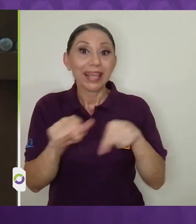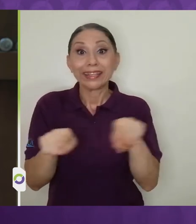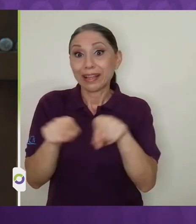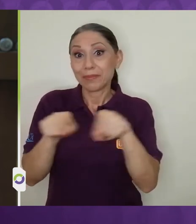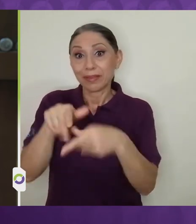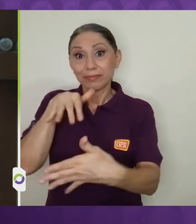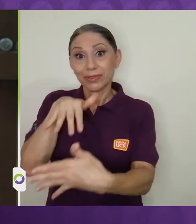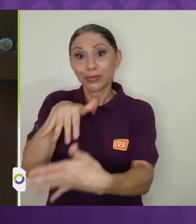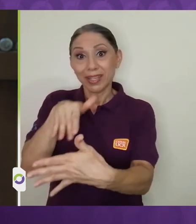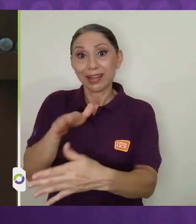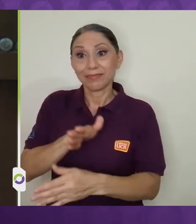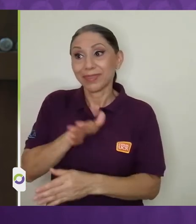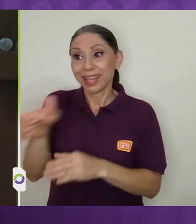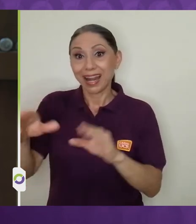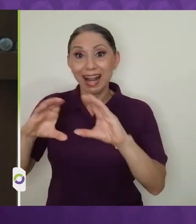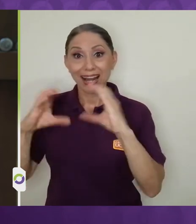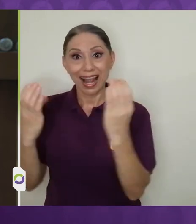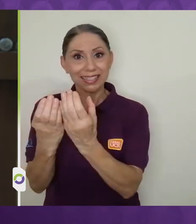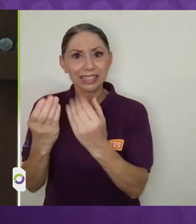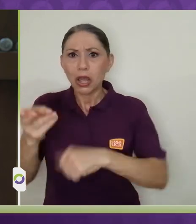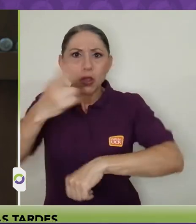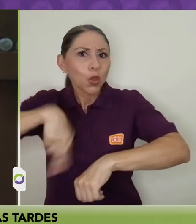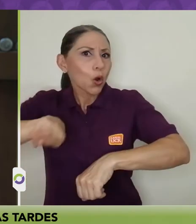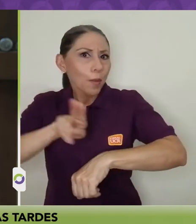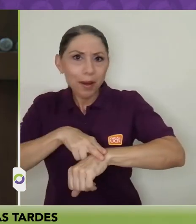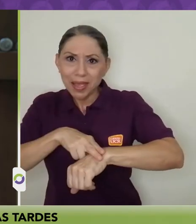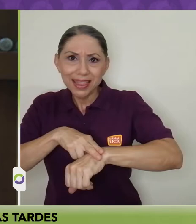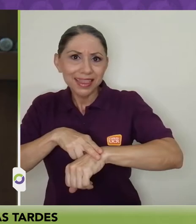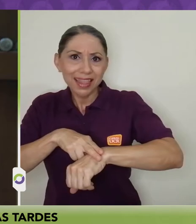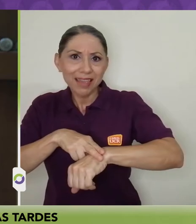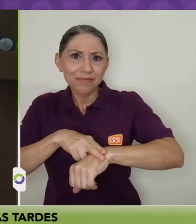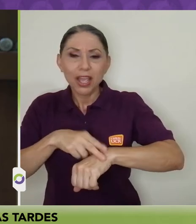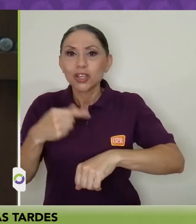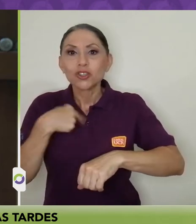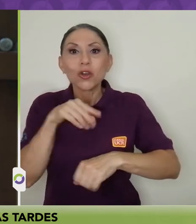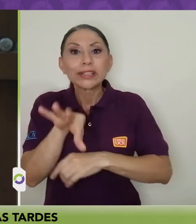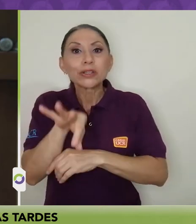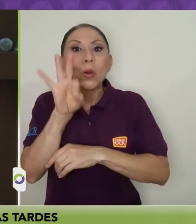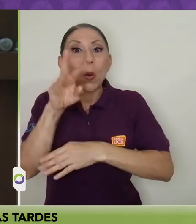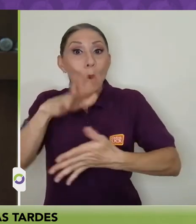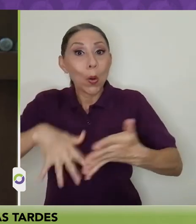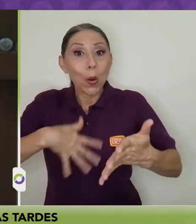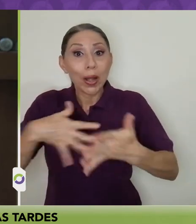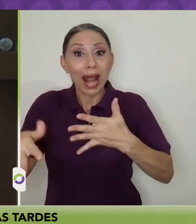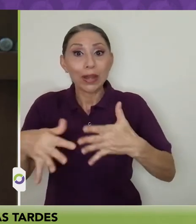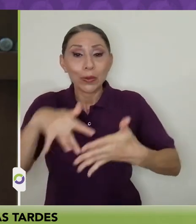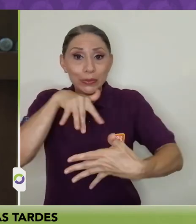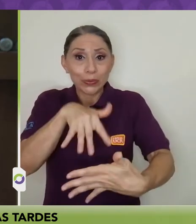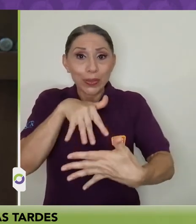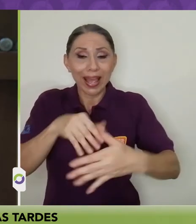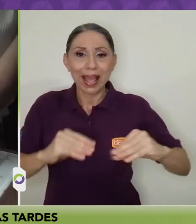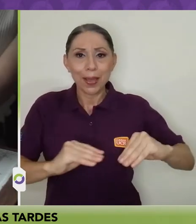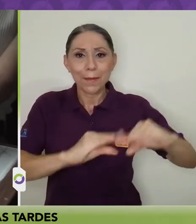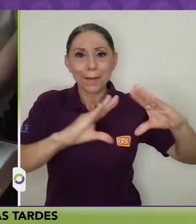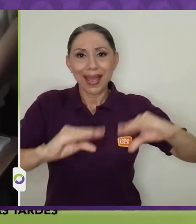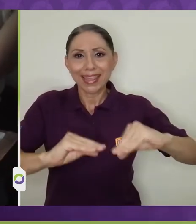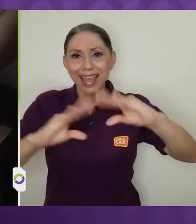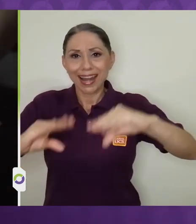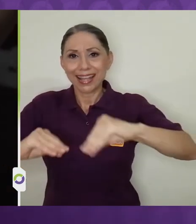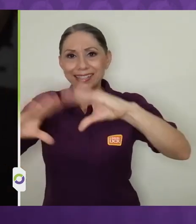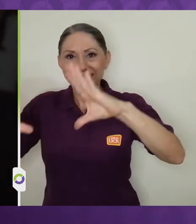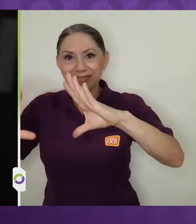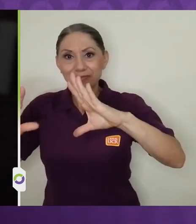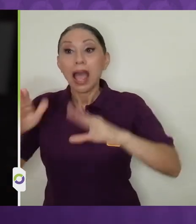ir a clases. Normalmente pongo las clases en las mañanas para poder ir a entrenar en las tardes, que